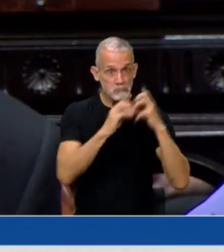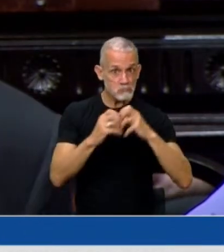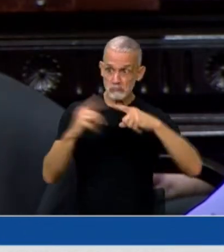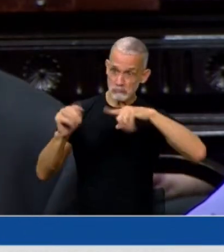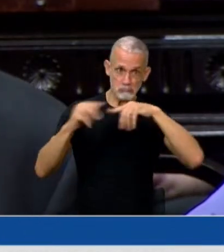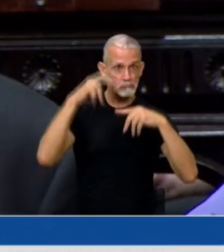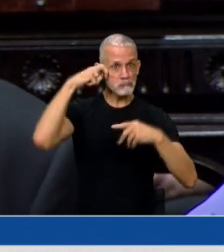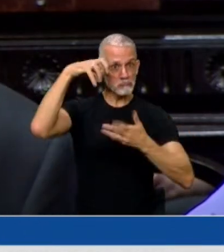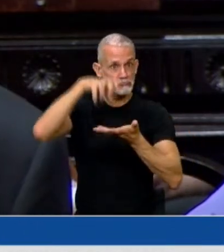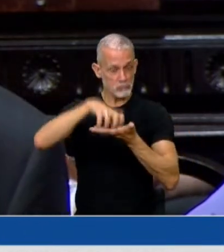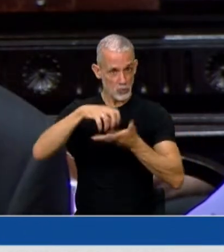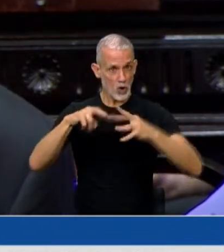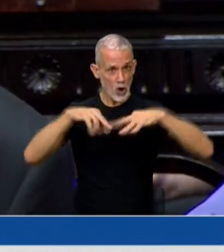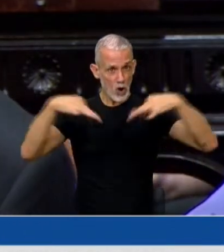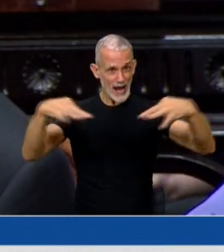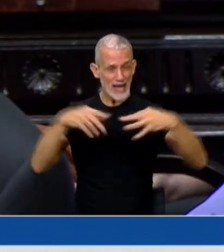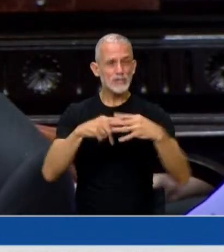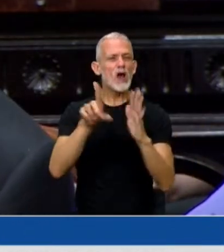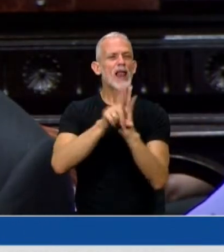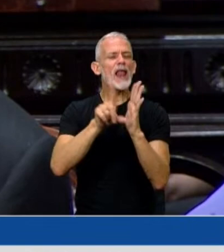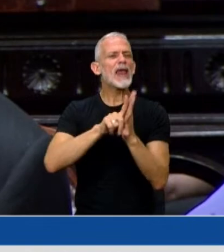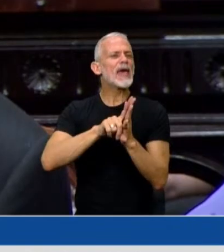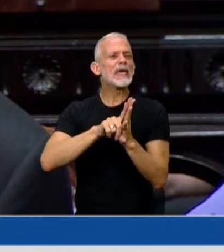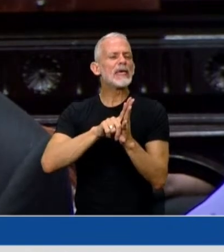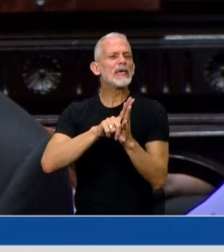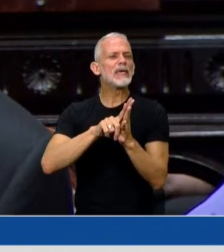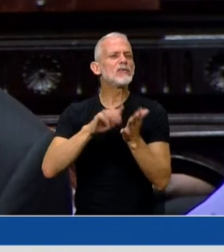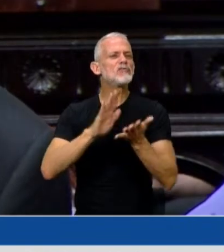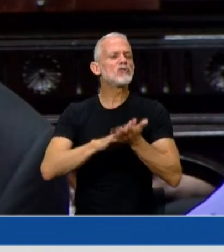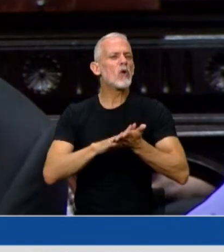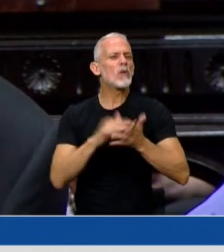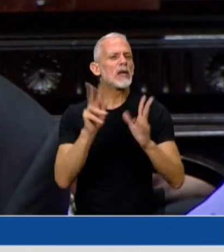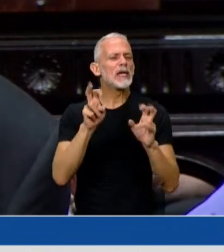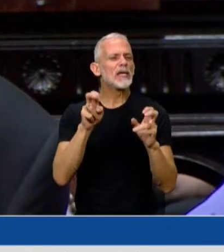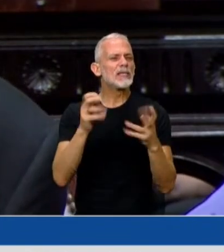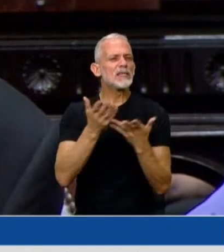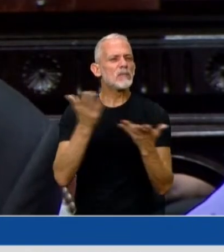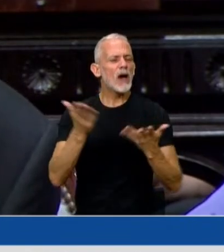este Congreso la ley